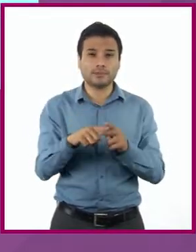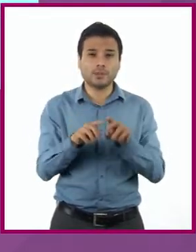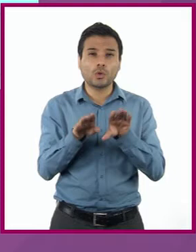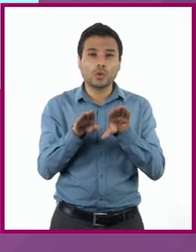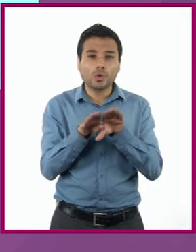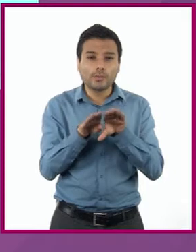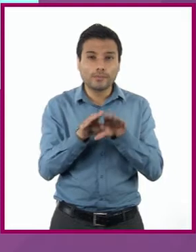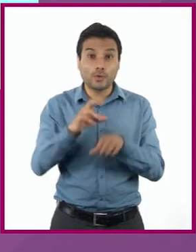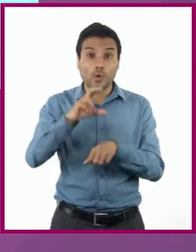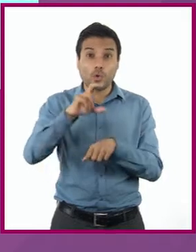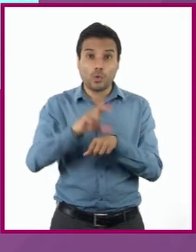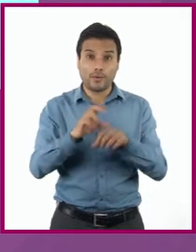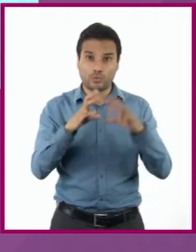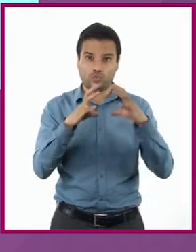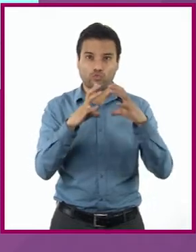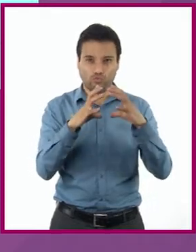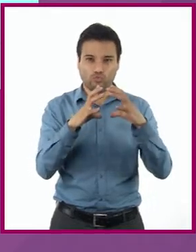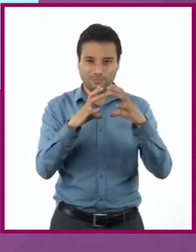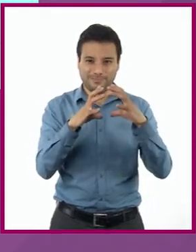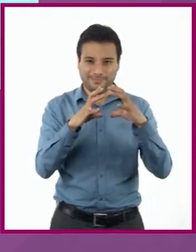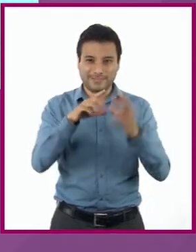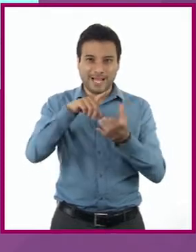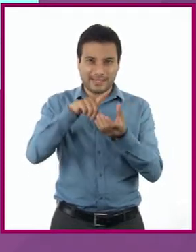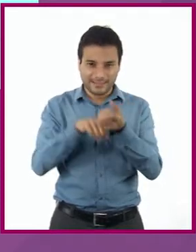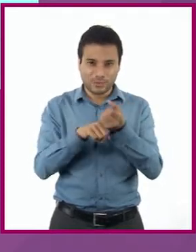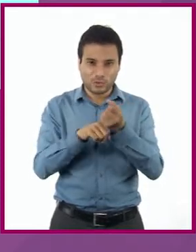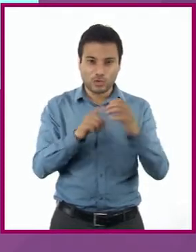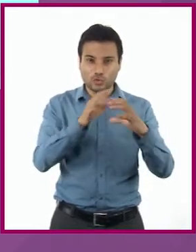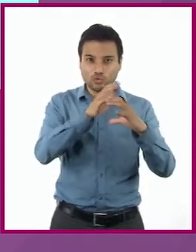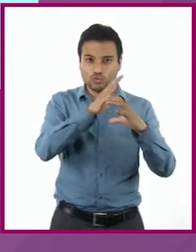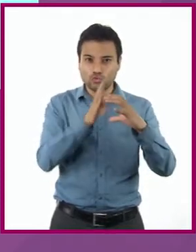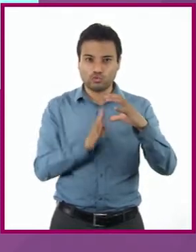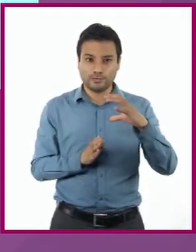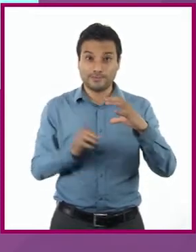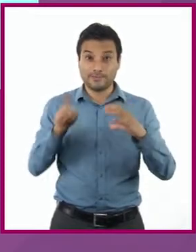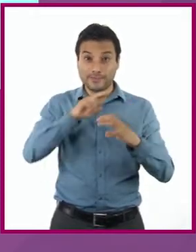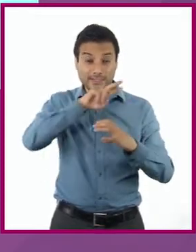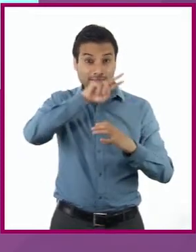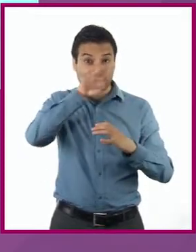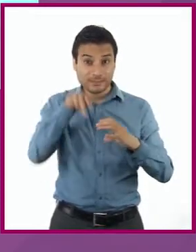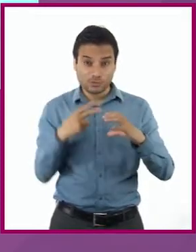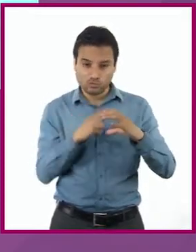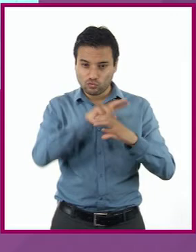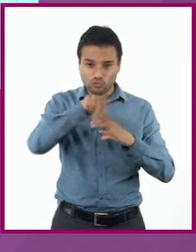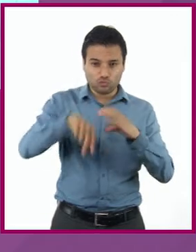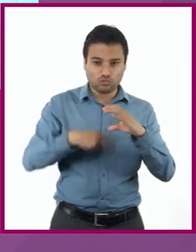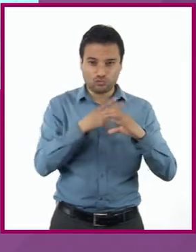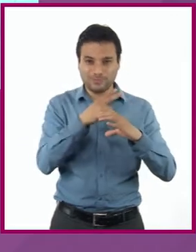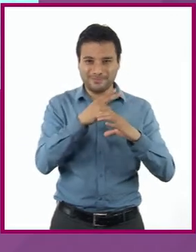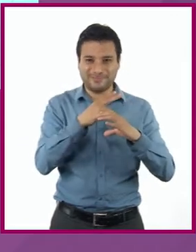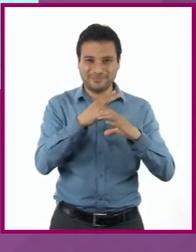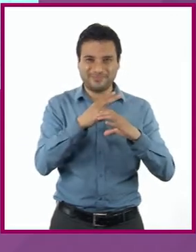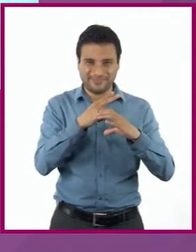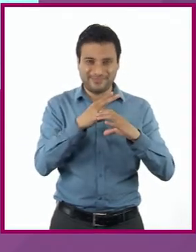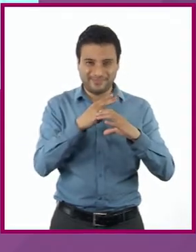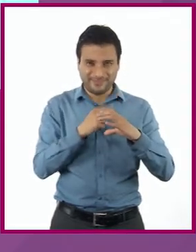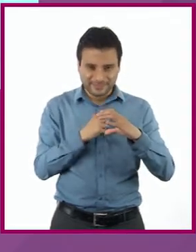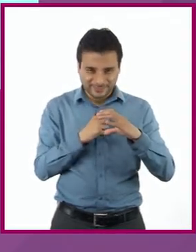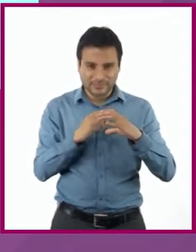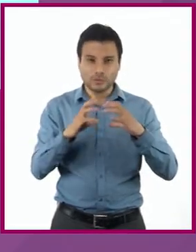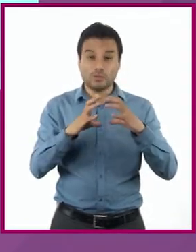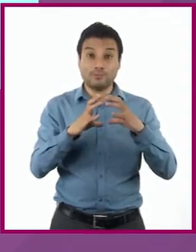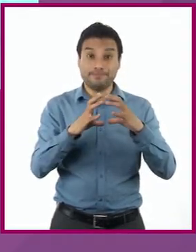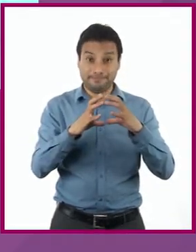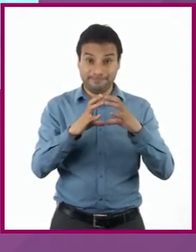el interior de un huevo cósmico, contenido en los anillos de Seshu, también conocida como la cobra negra,